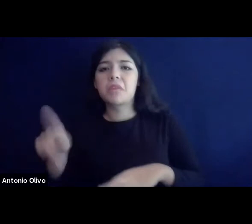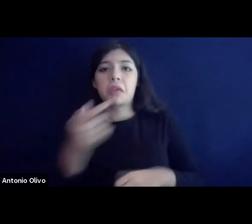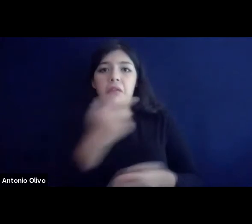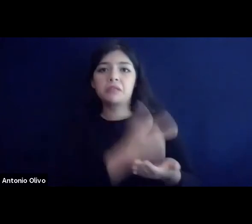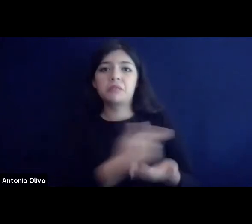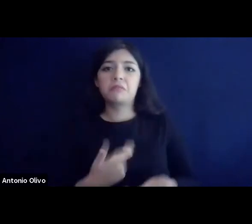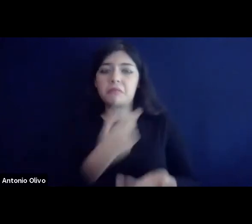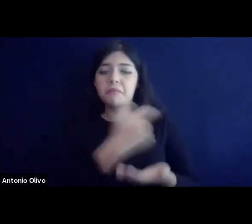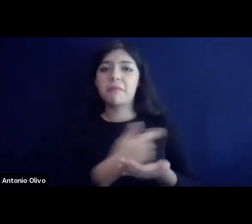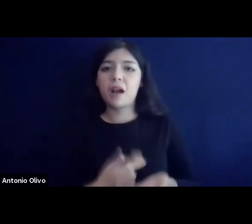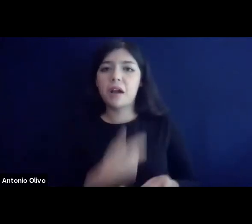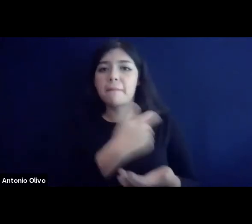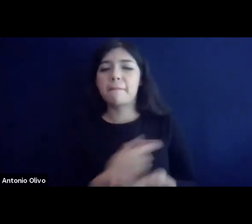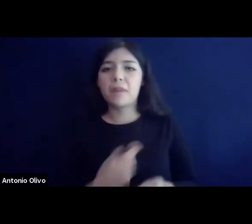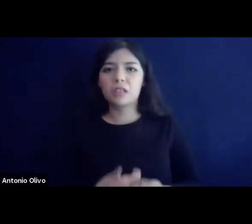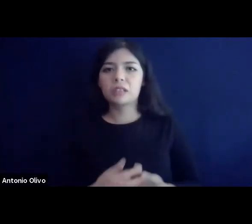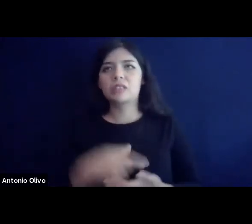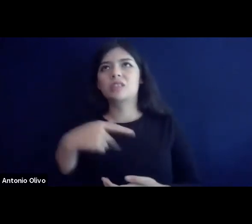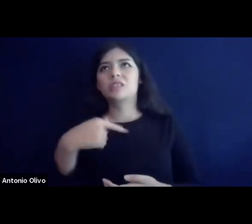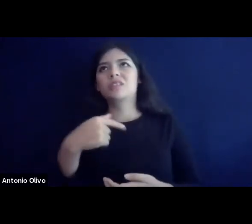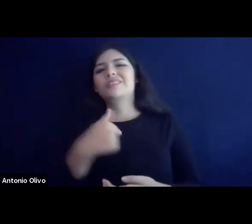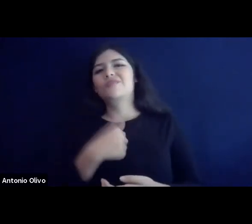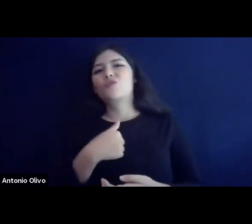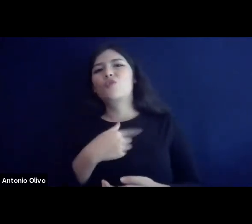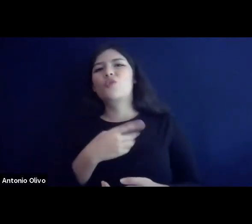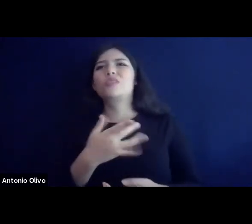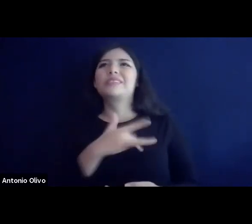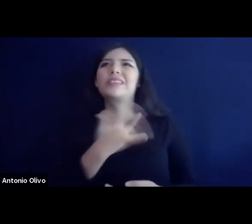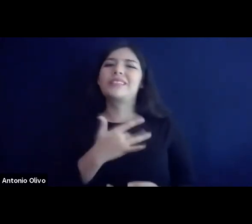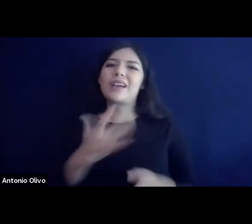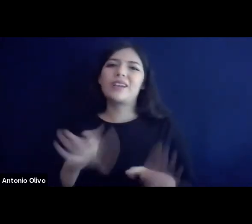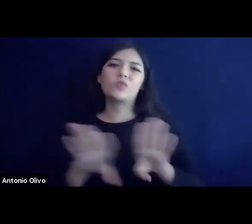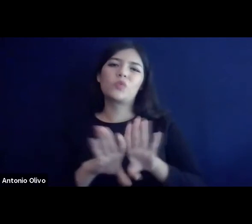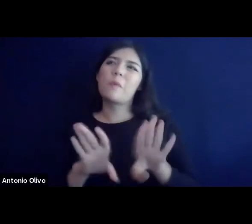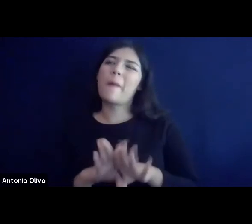sentía, pues sí, me sentía incómoda en ese sentido.